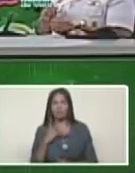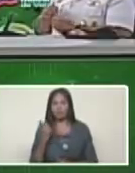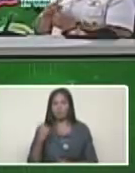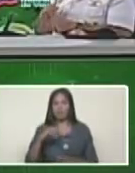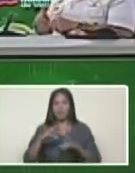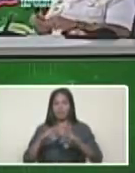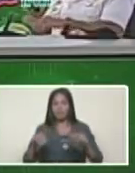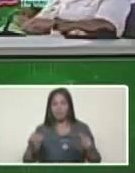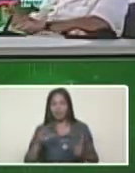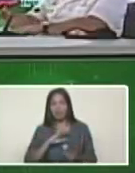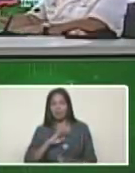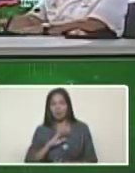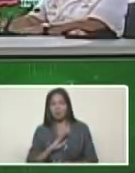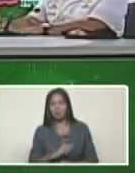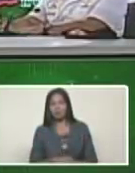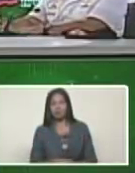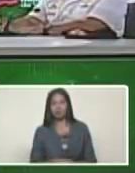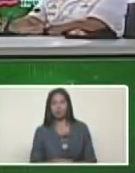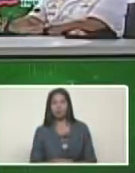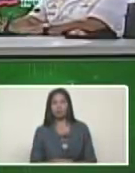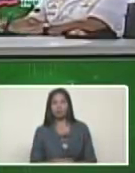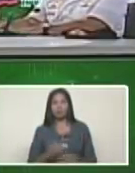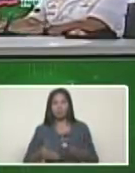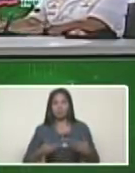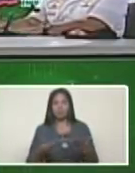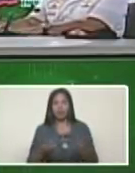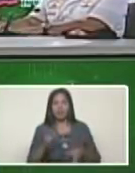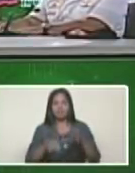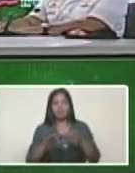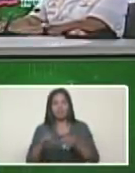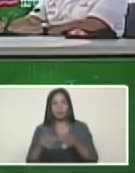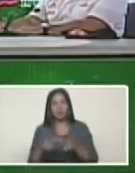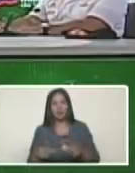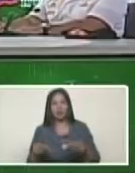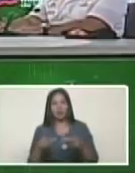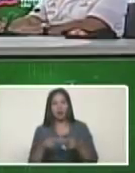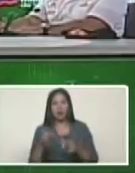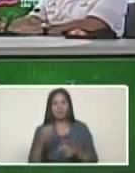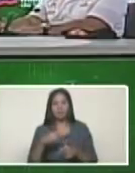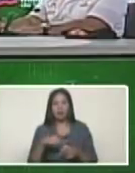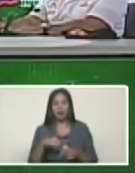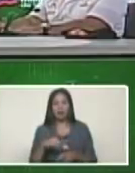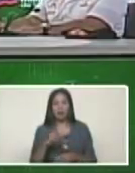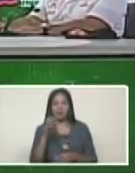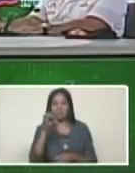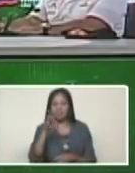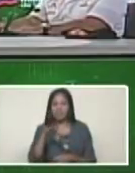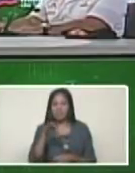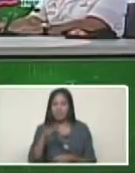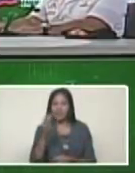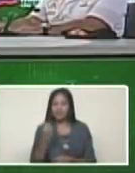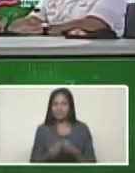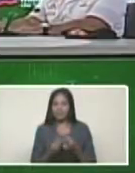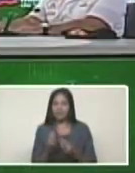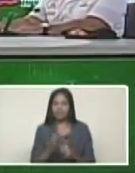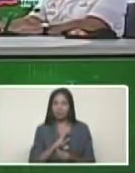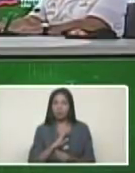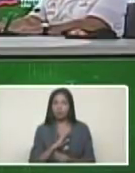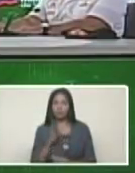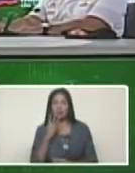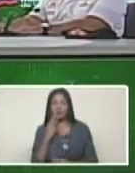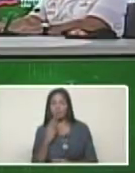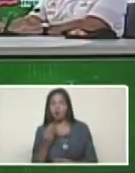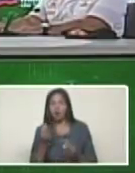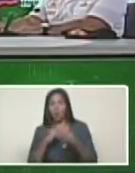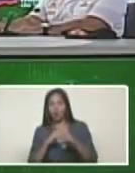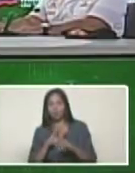tierras productivas, producir semillas para el resto de las tierras del país, beneficios colaterales como es